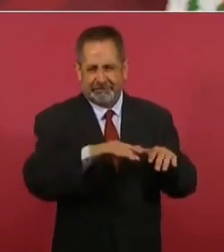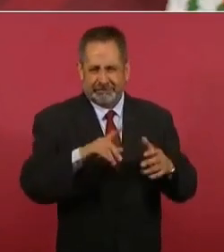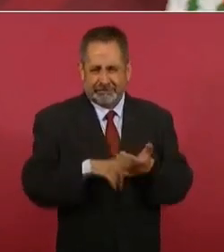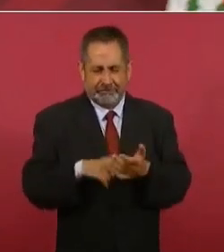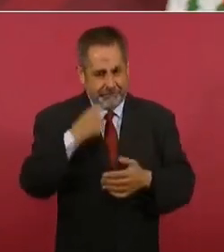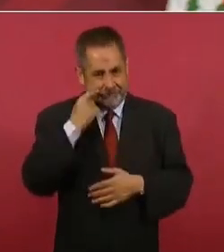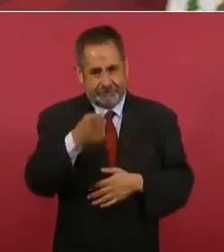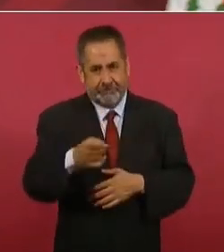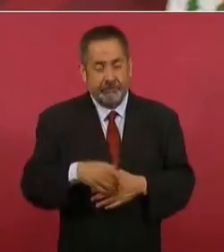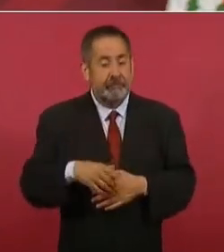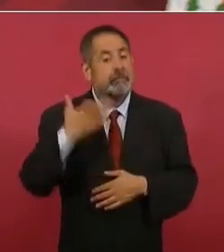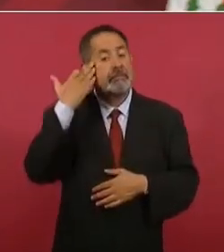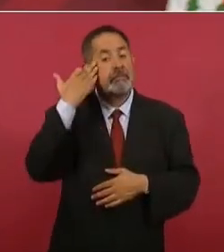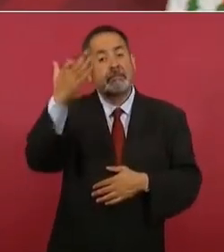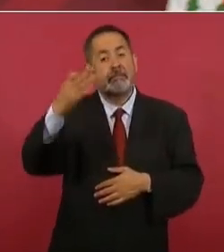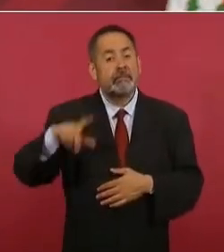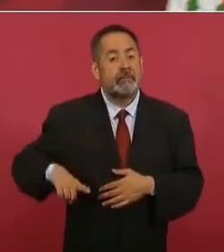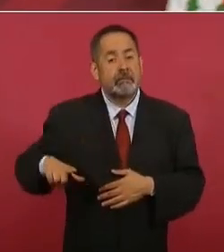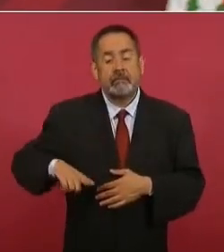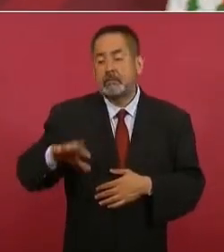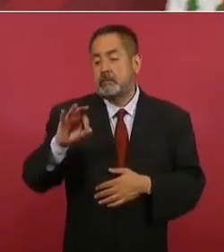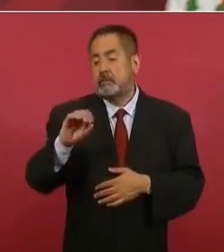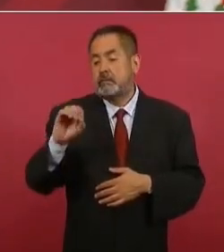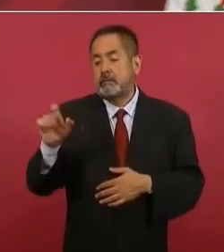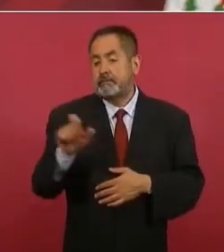Eso en el gobierno de Fox.